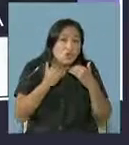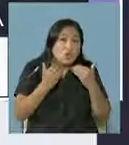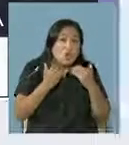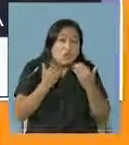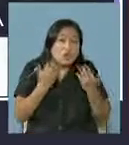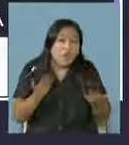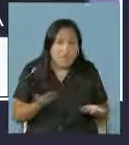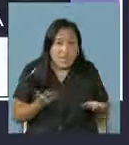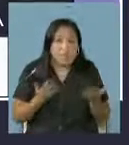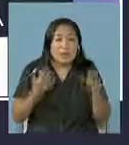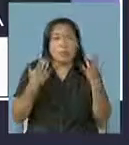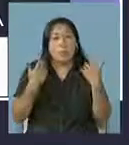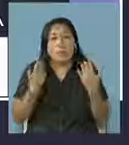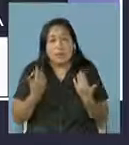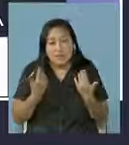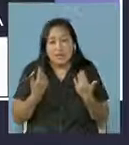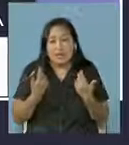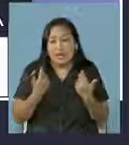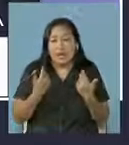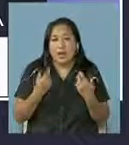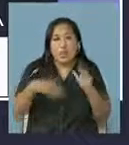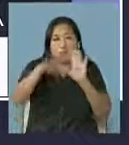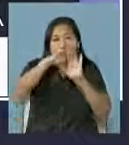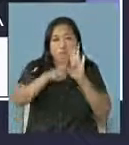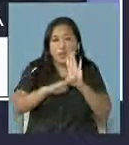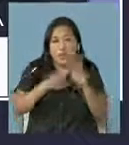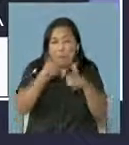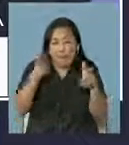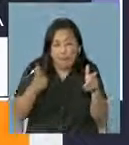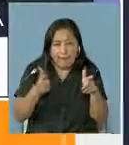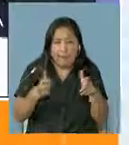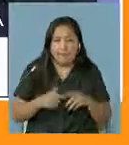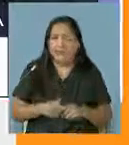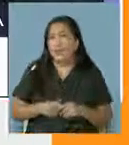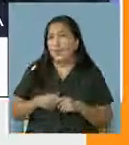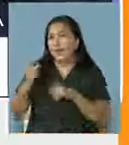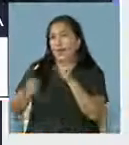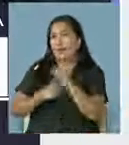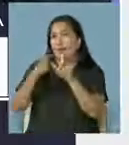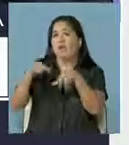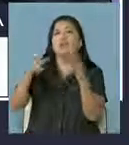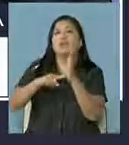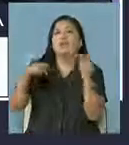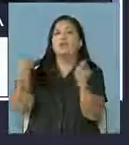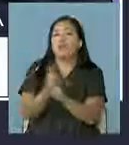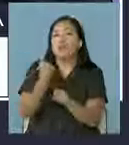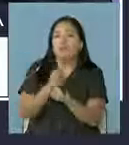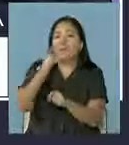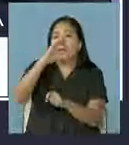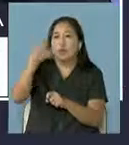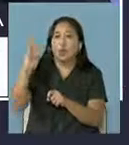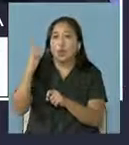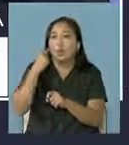Inclusive la probabilidad de dar un un posible titular digamos del equipo por el momento imposible desde el club están